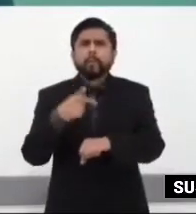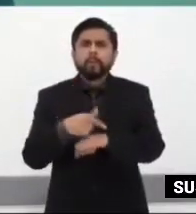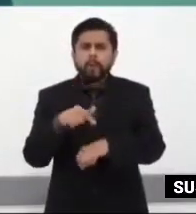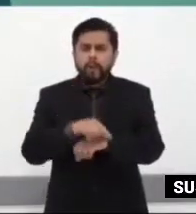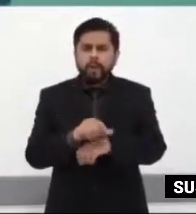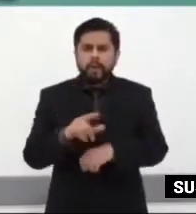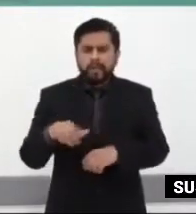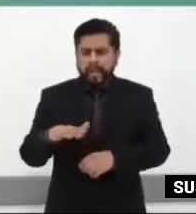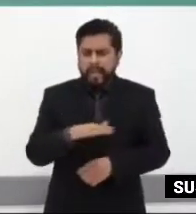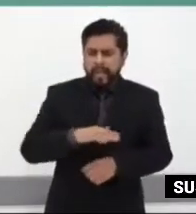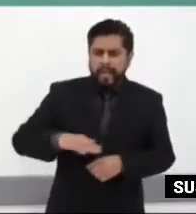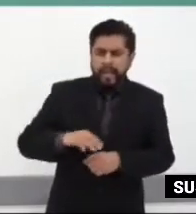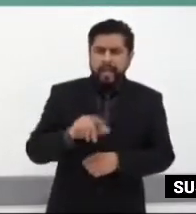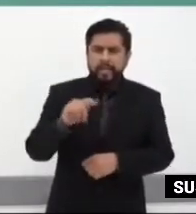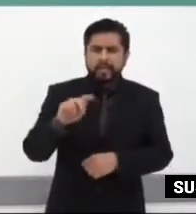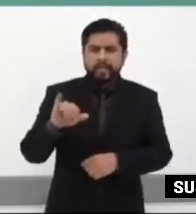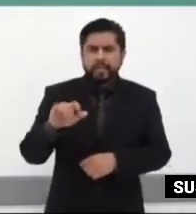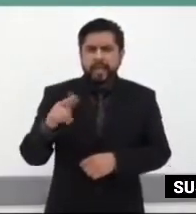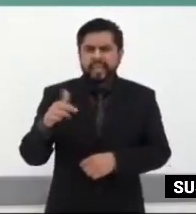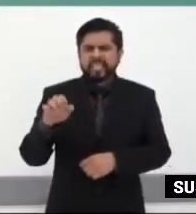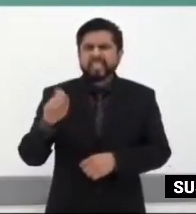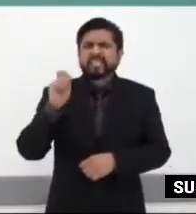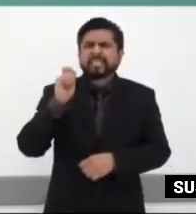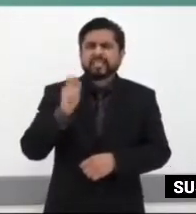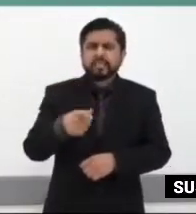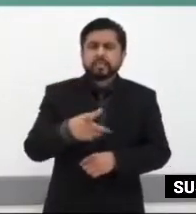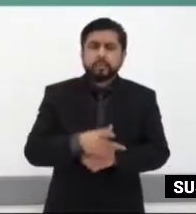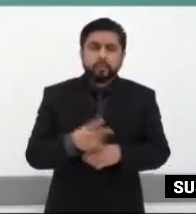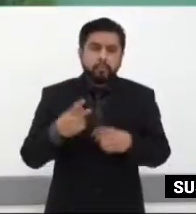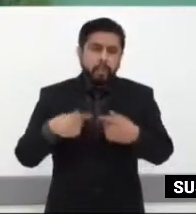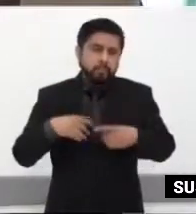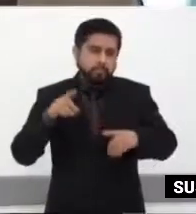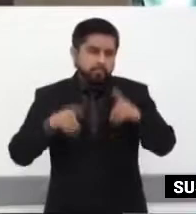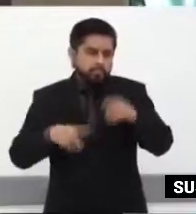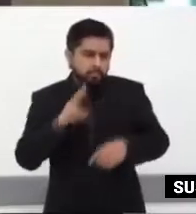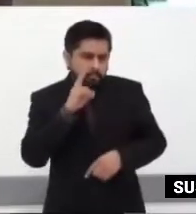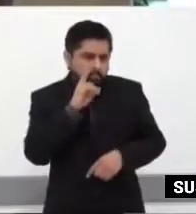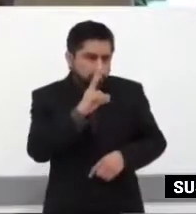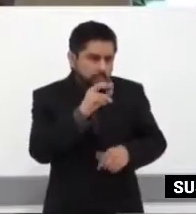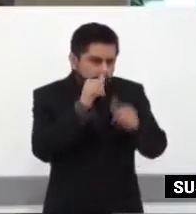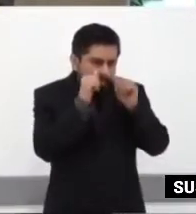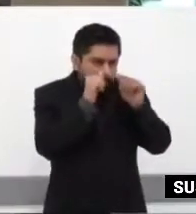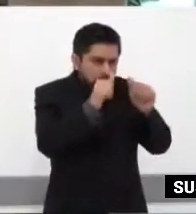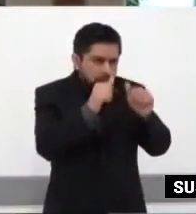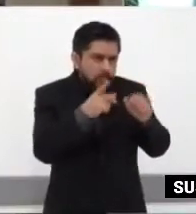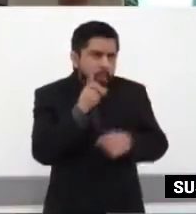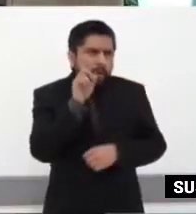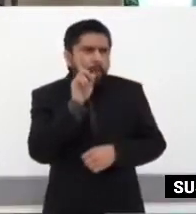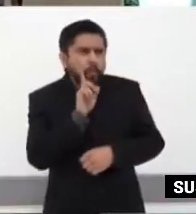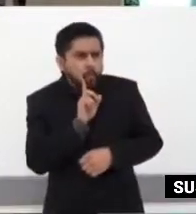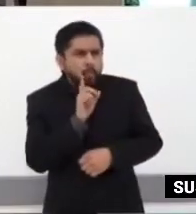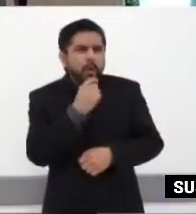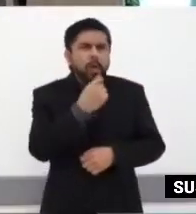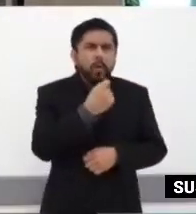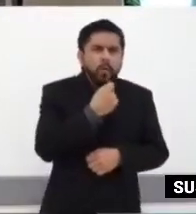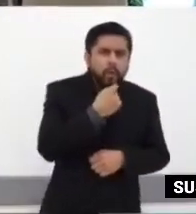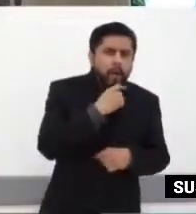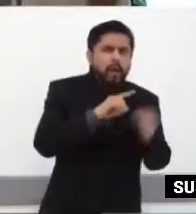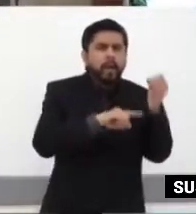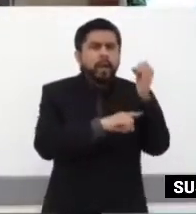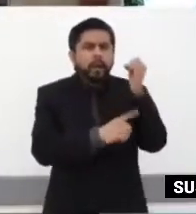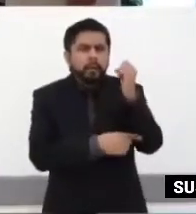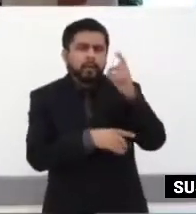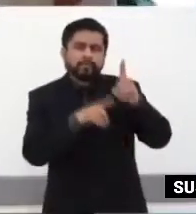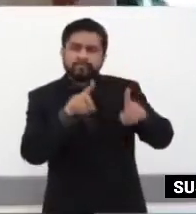triage, en donde clasificamos al paciente si es embarazada, si es un niño o si es un adulto. Y tenemos un área